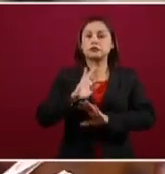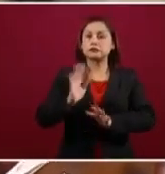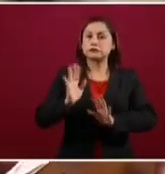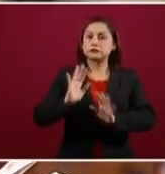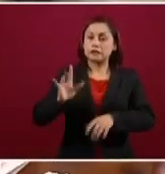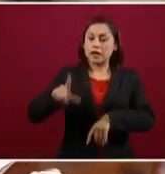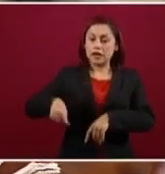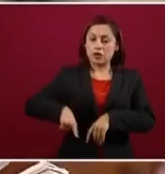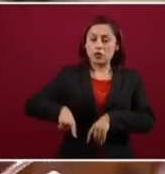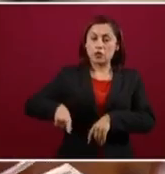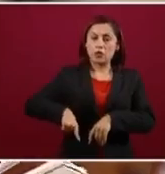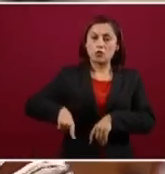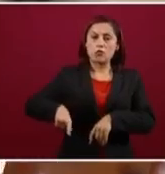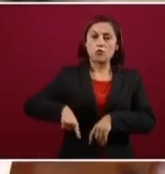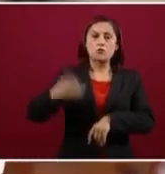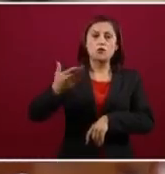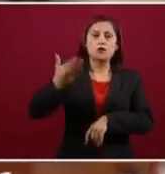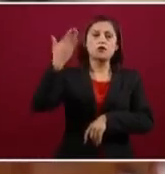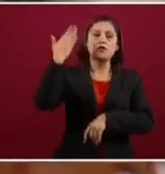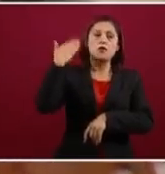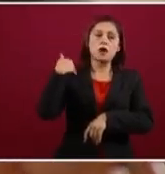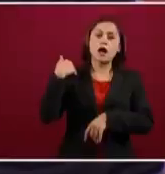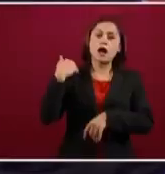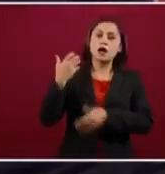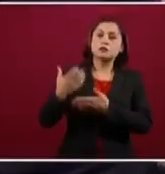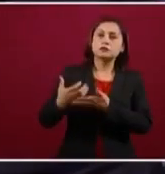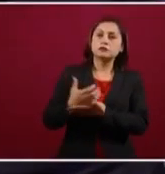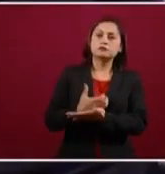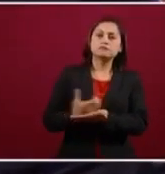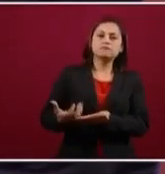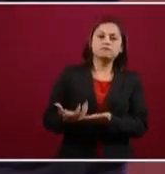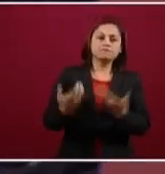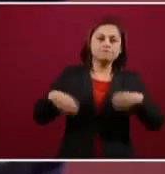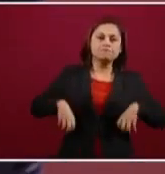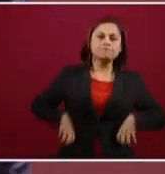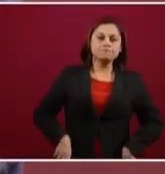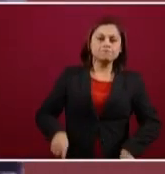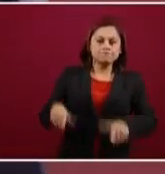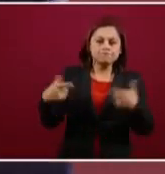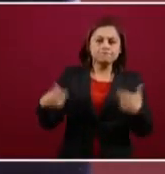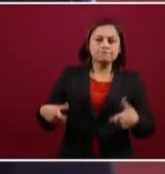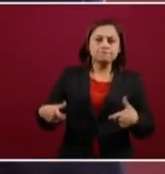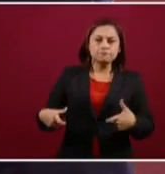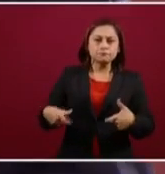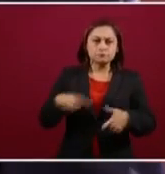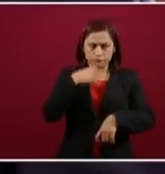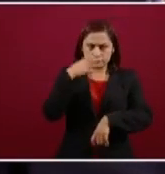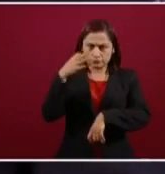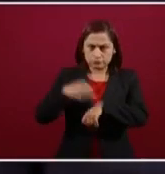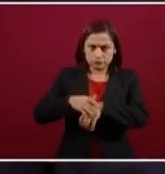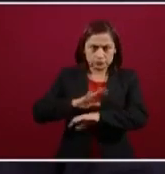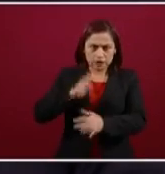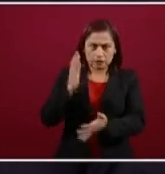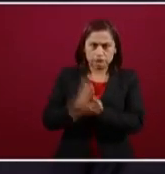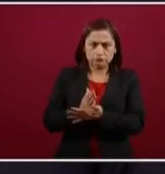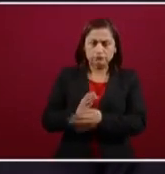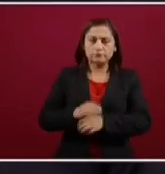sea la fábrica de nuevos ricos. Ya les puedo decir que estoy a